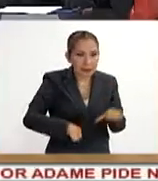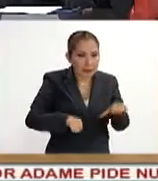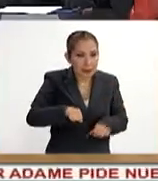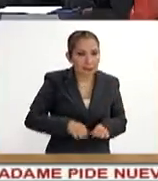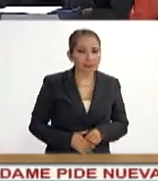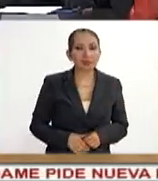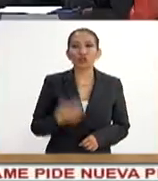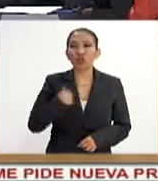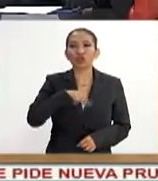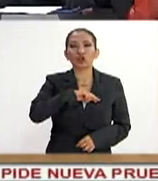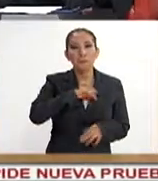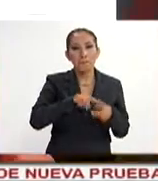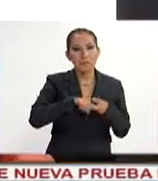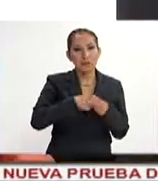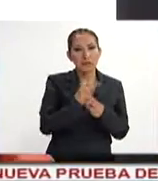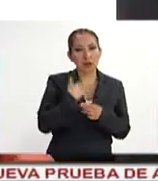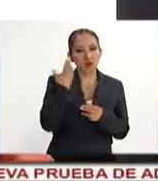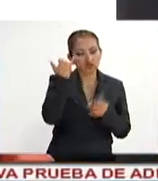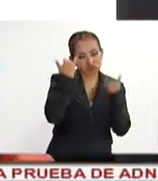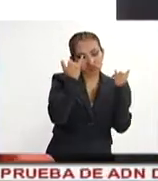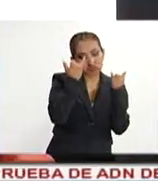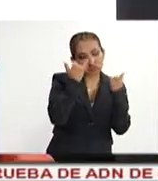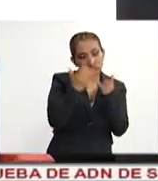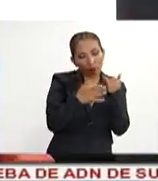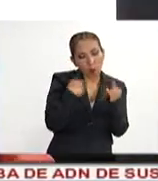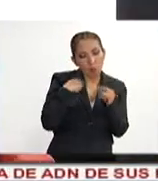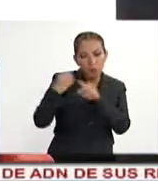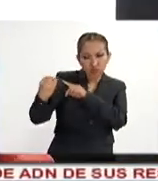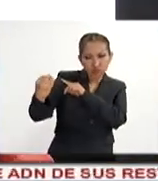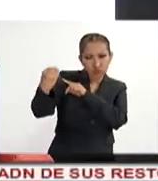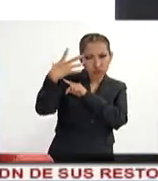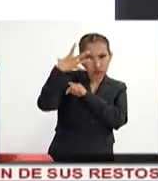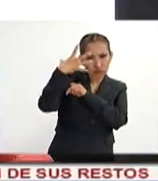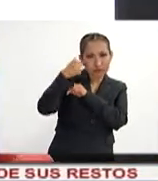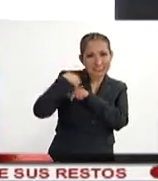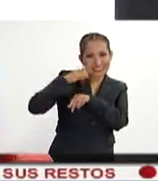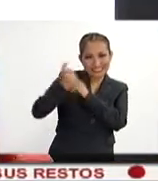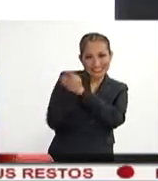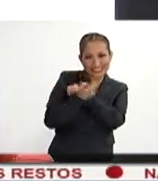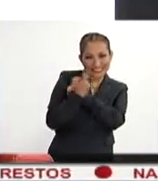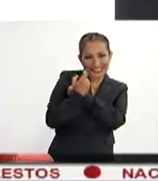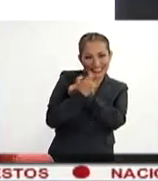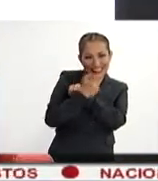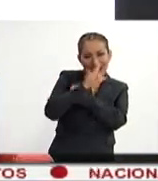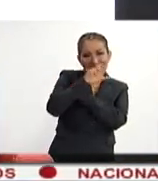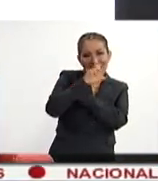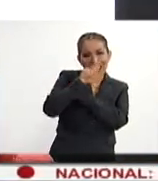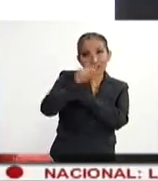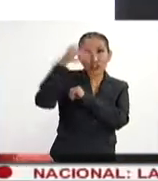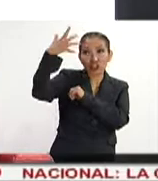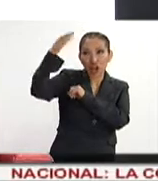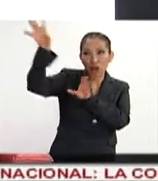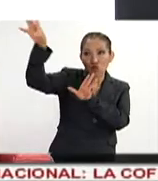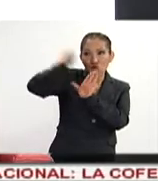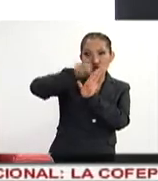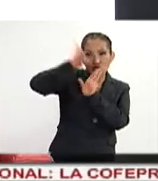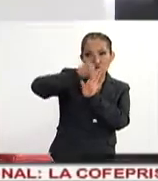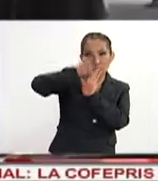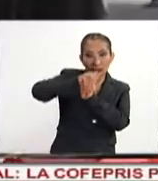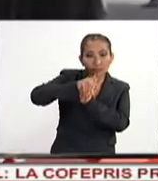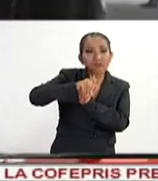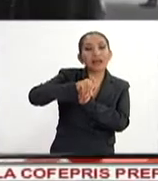Sí, nosotros iniciamos con un desarrollo de un señalamiento electrónico de matrices de LED solar,